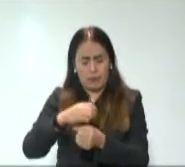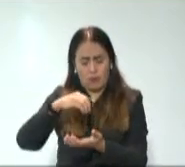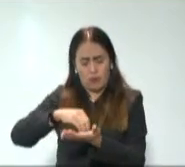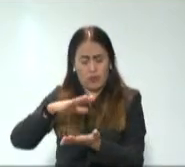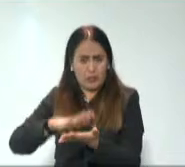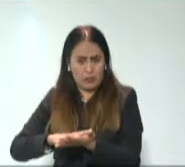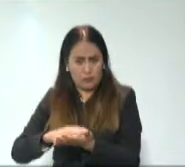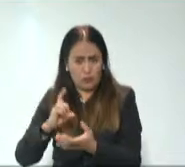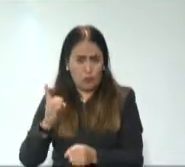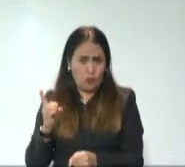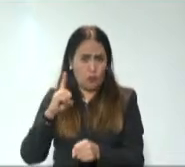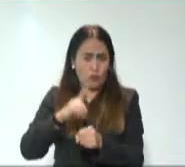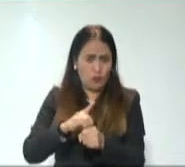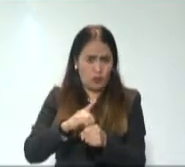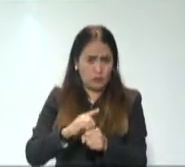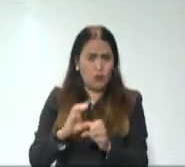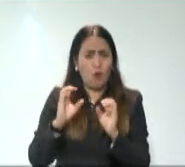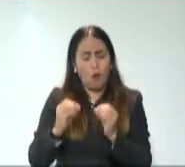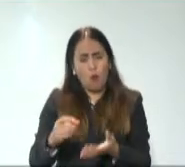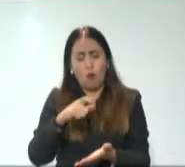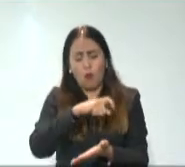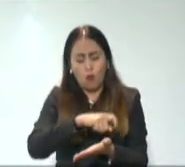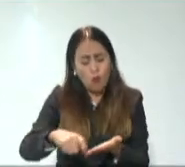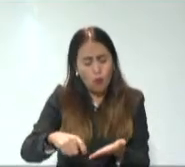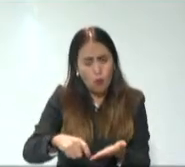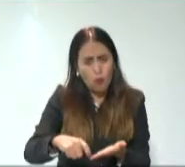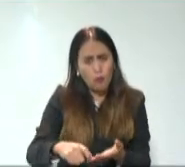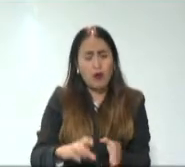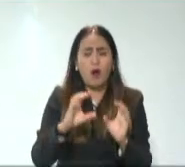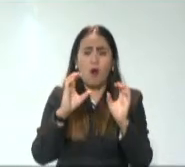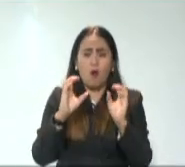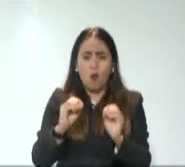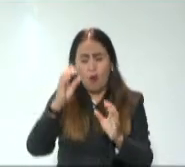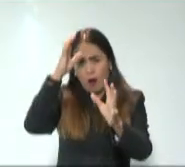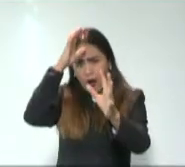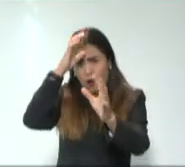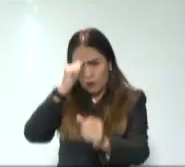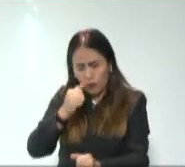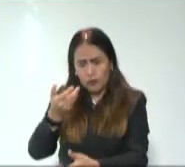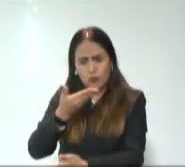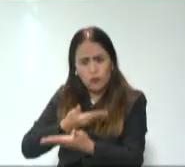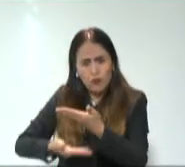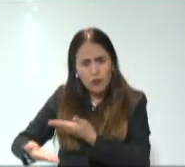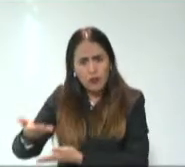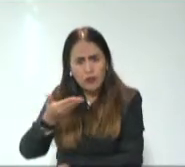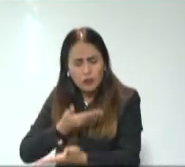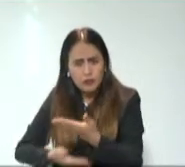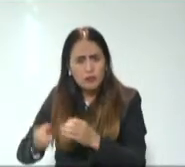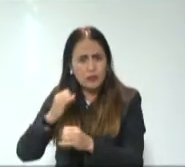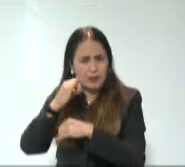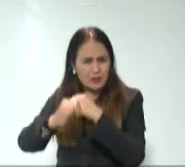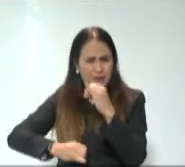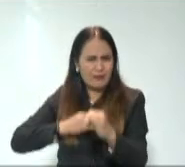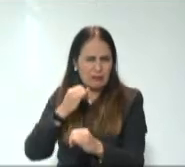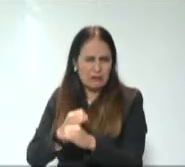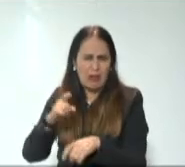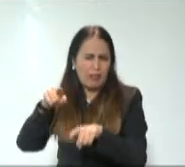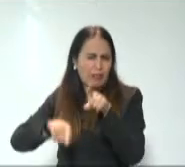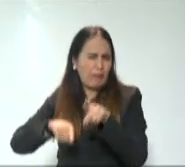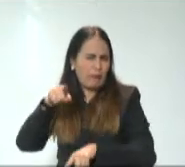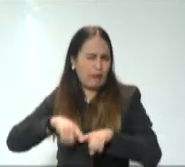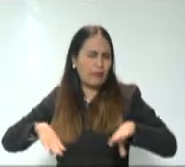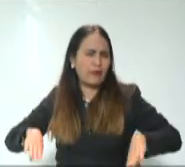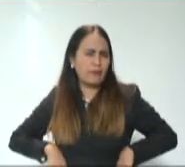donación si fue una compra si fue un acuerdo de cooperación internacional según la característica y en